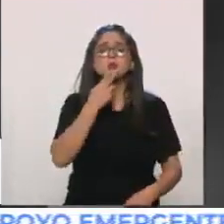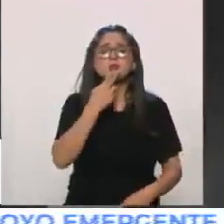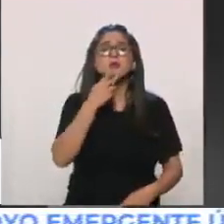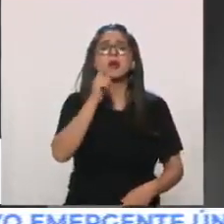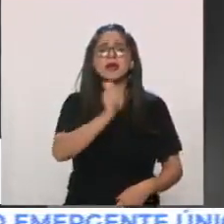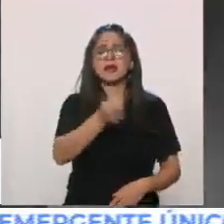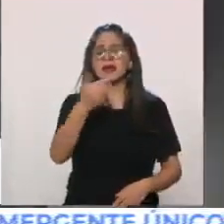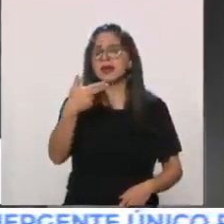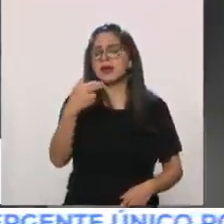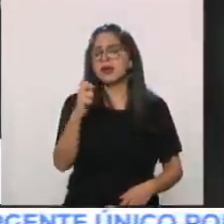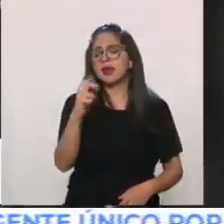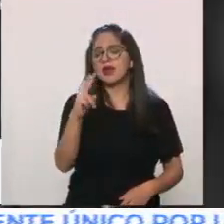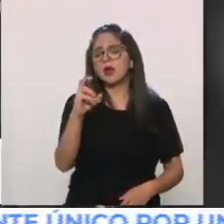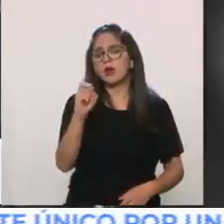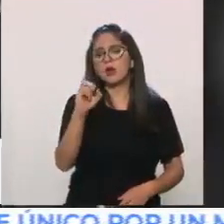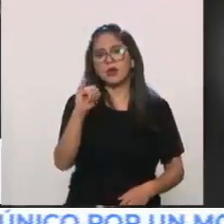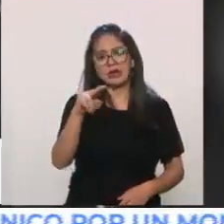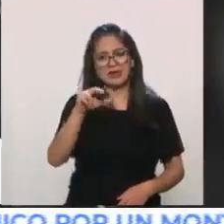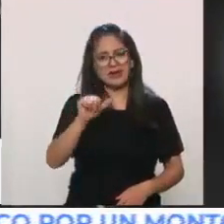los